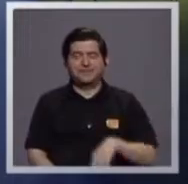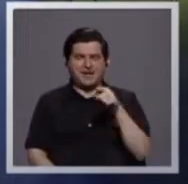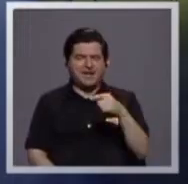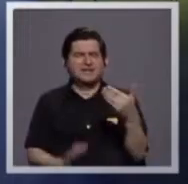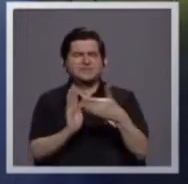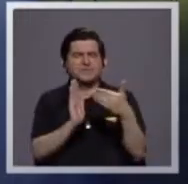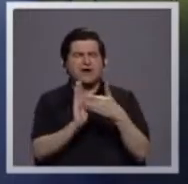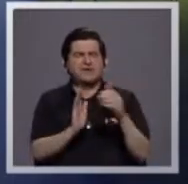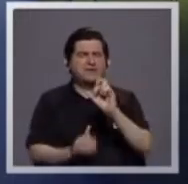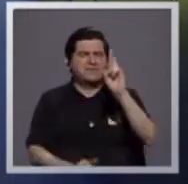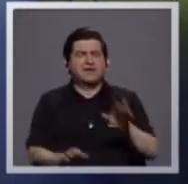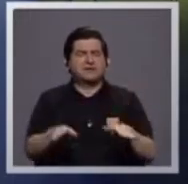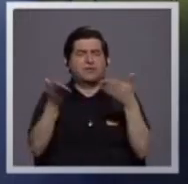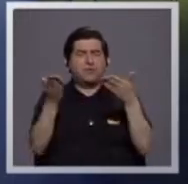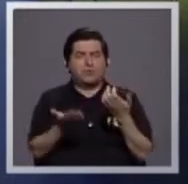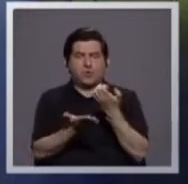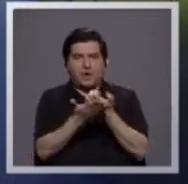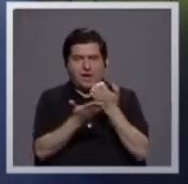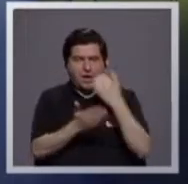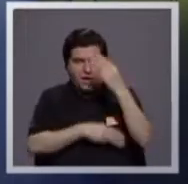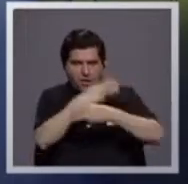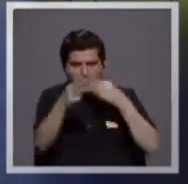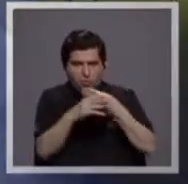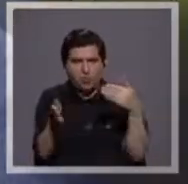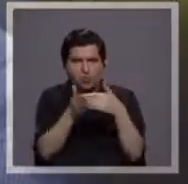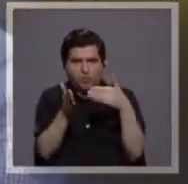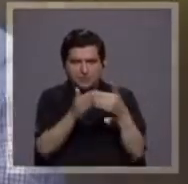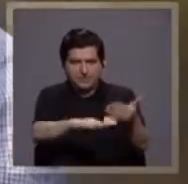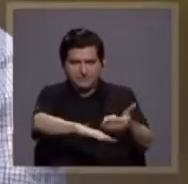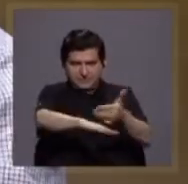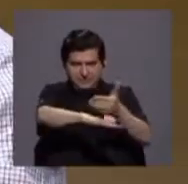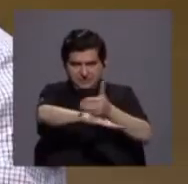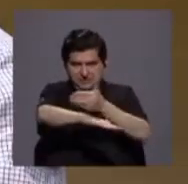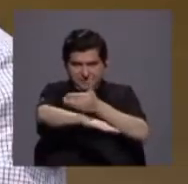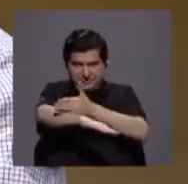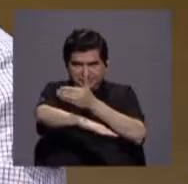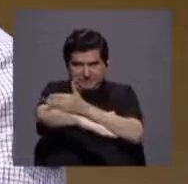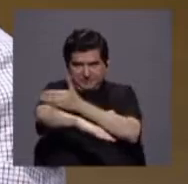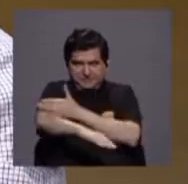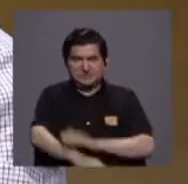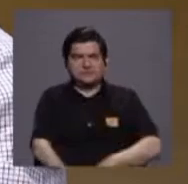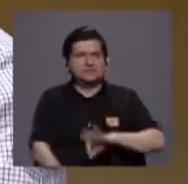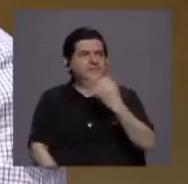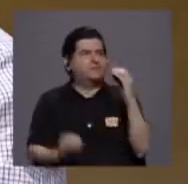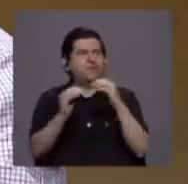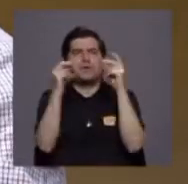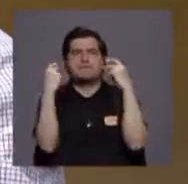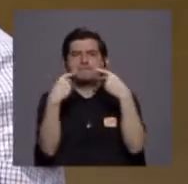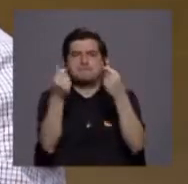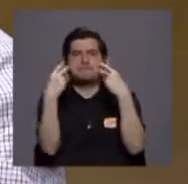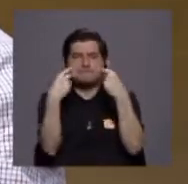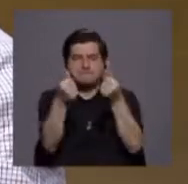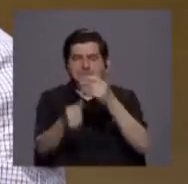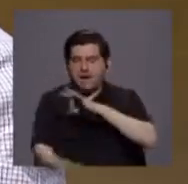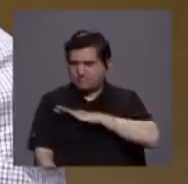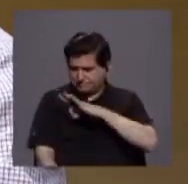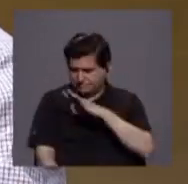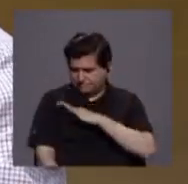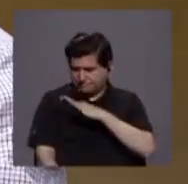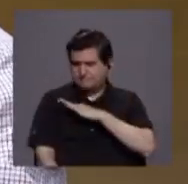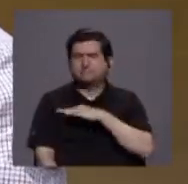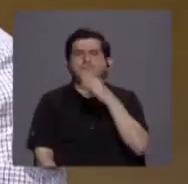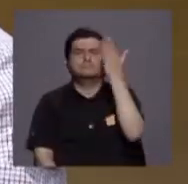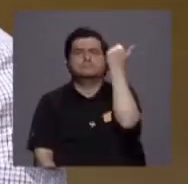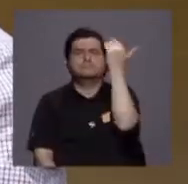que la economía mundial retome la senda del crecimiento de la manera más rápida, nos vamos a beneficiar,